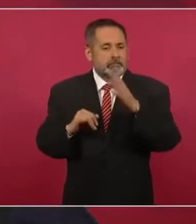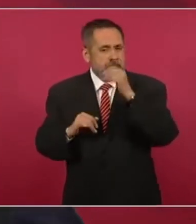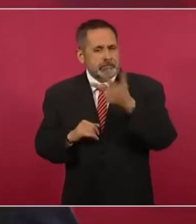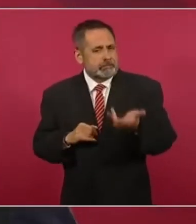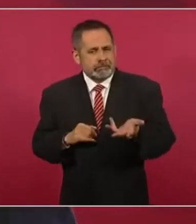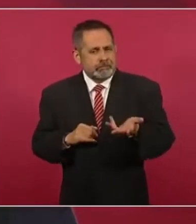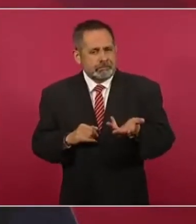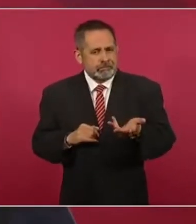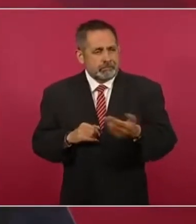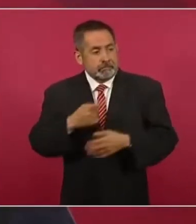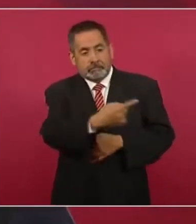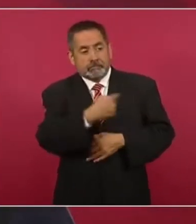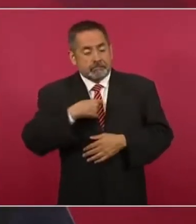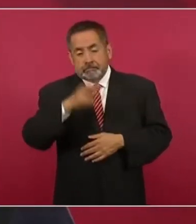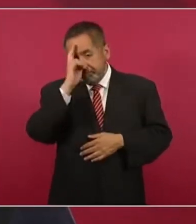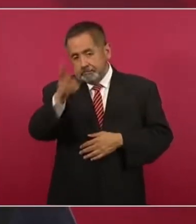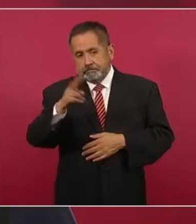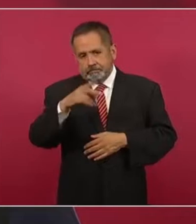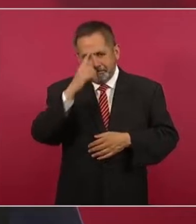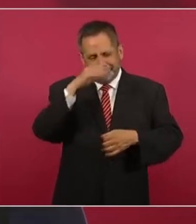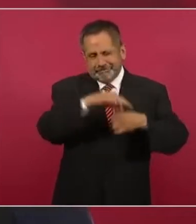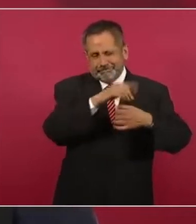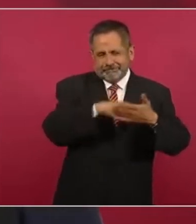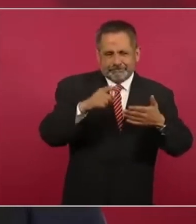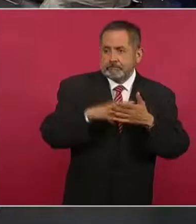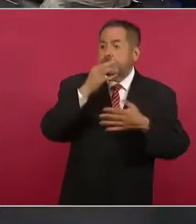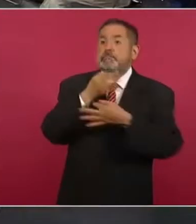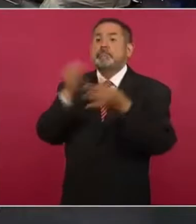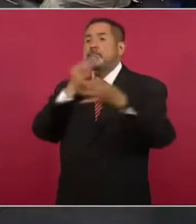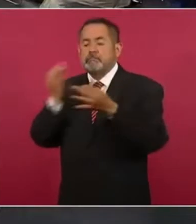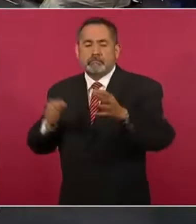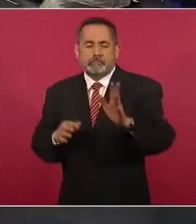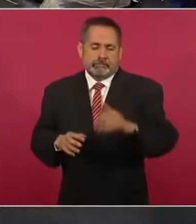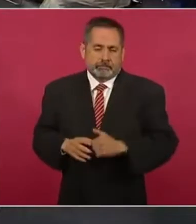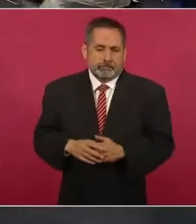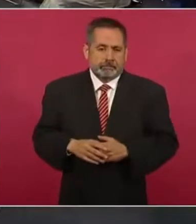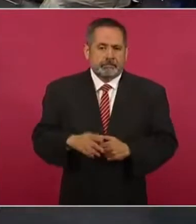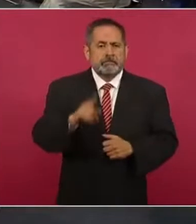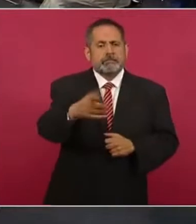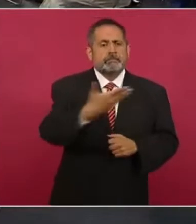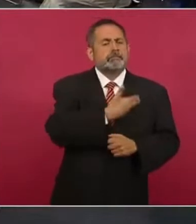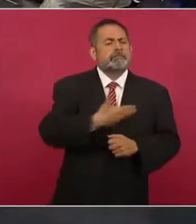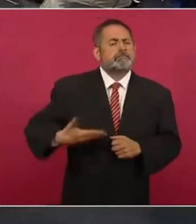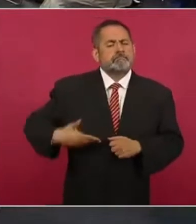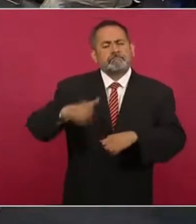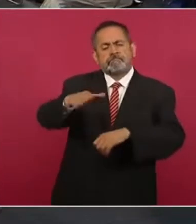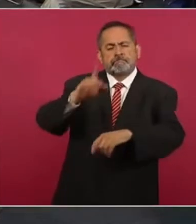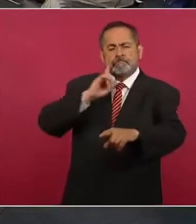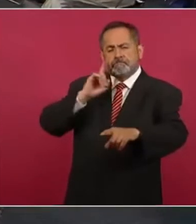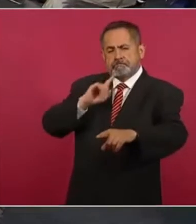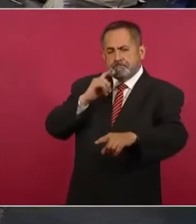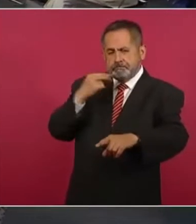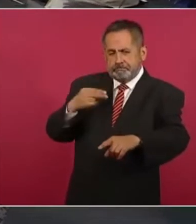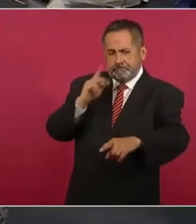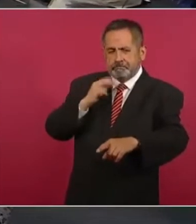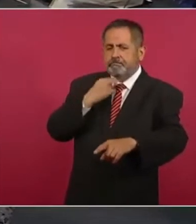andamos en veda electoral permanente. Presidente, nada más para ahorita comentó que